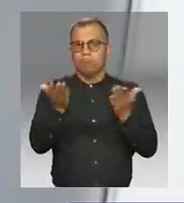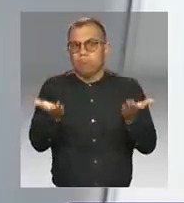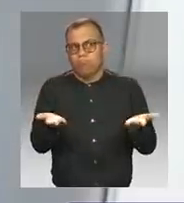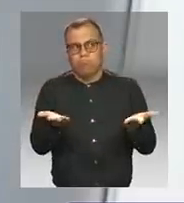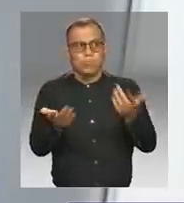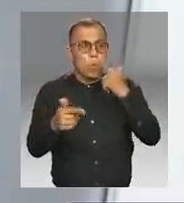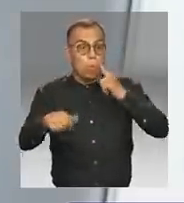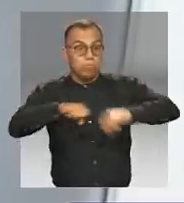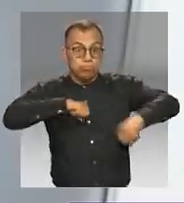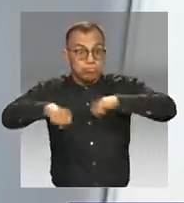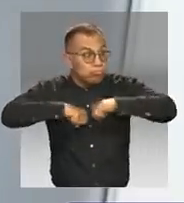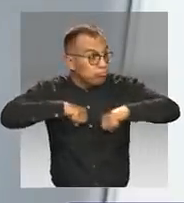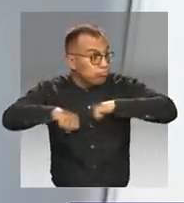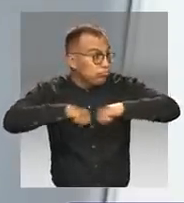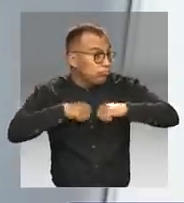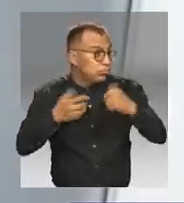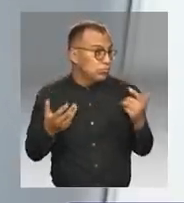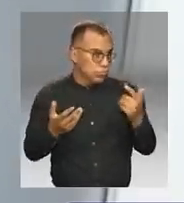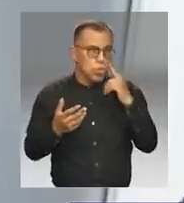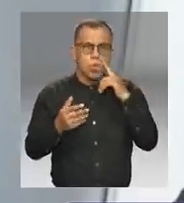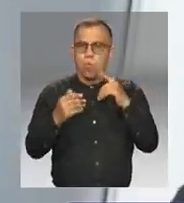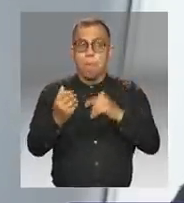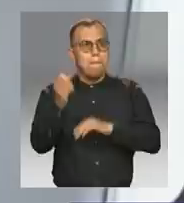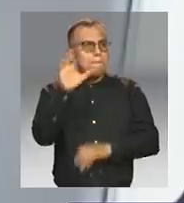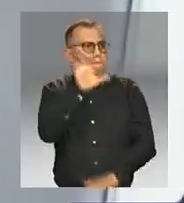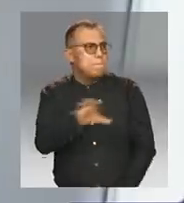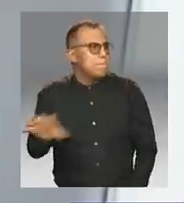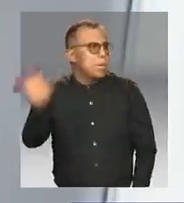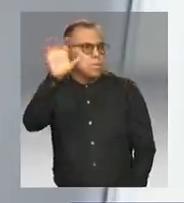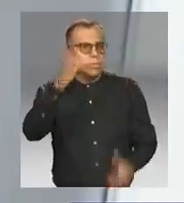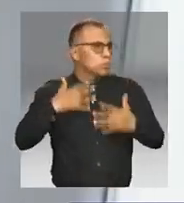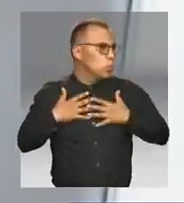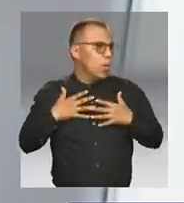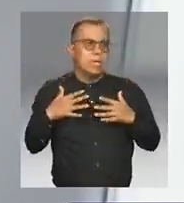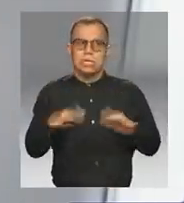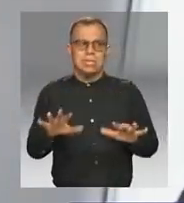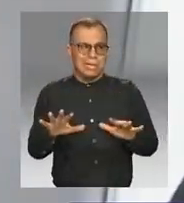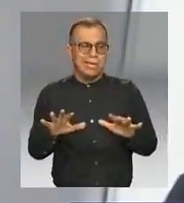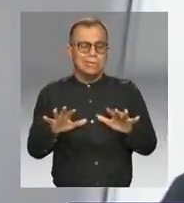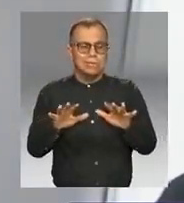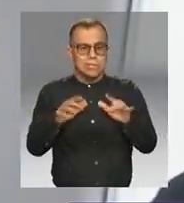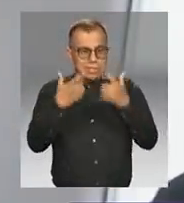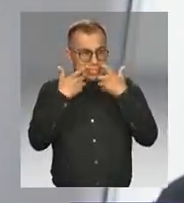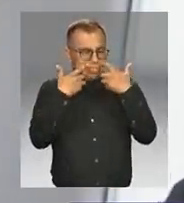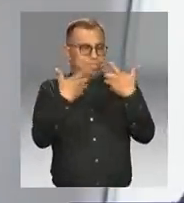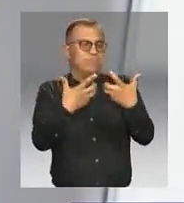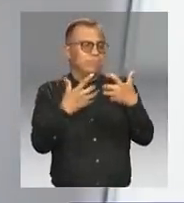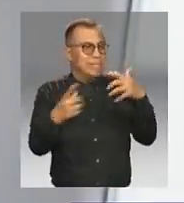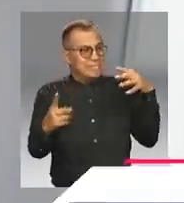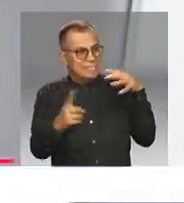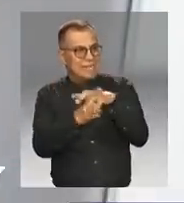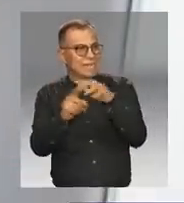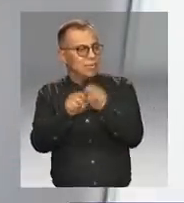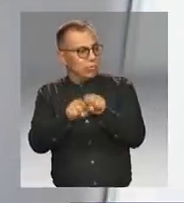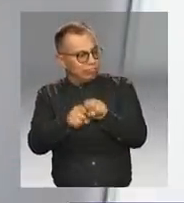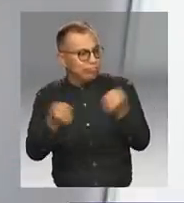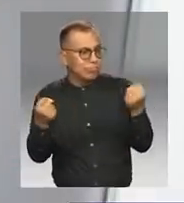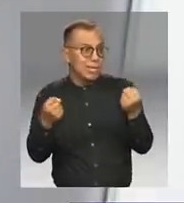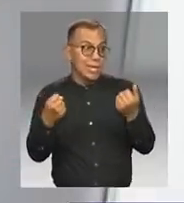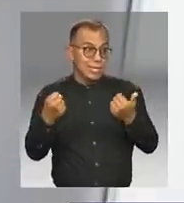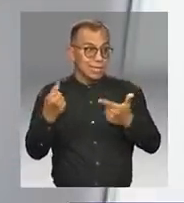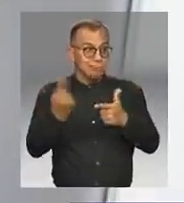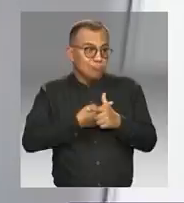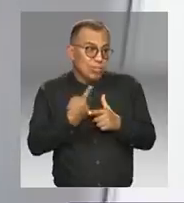el motor de un país. Es tremendamente golpeada en esta reforma tributaria.